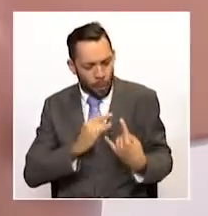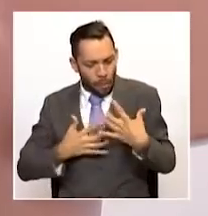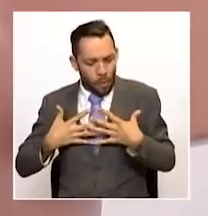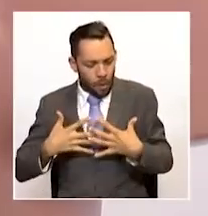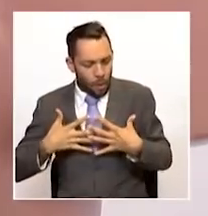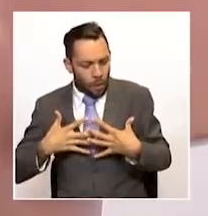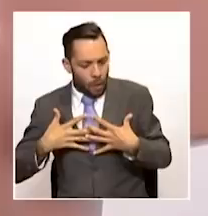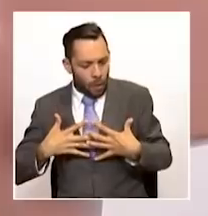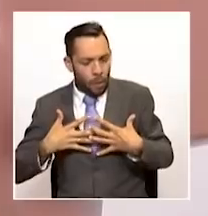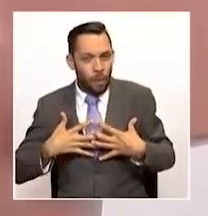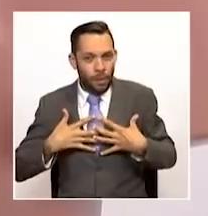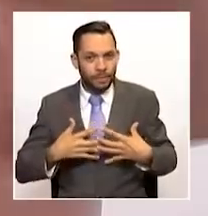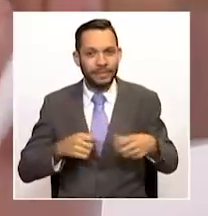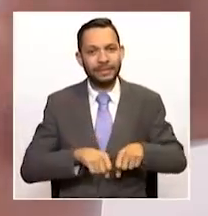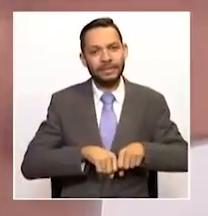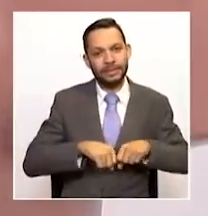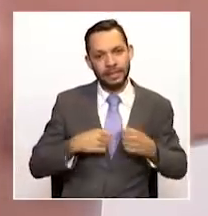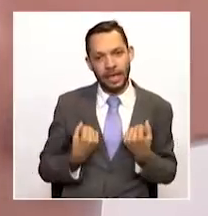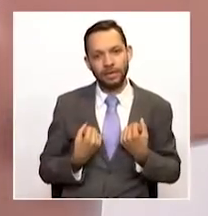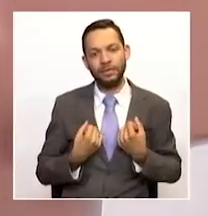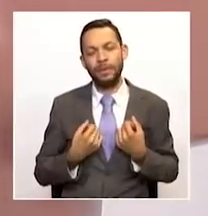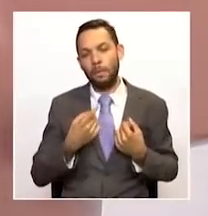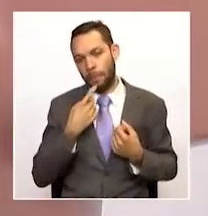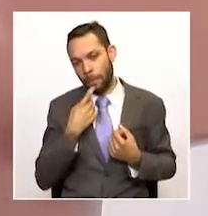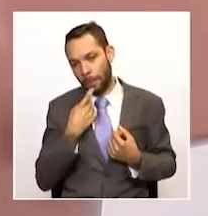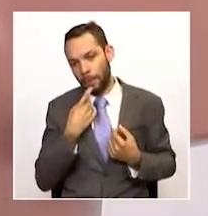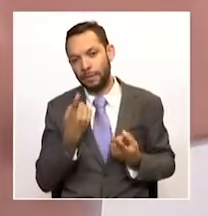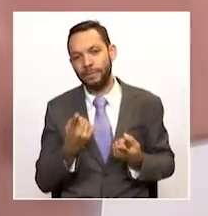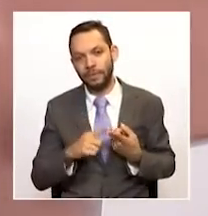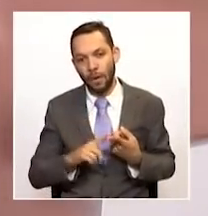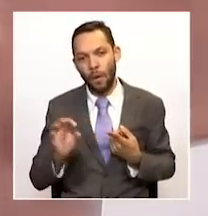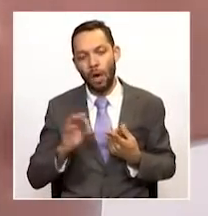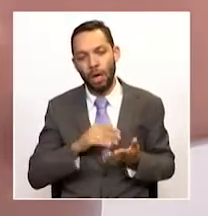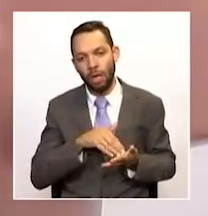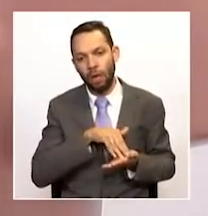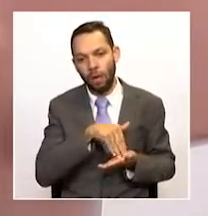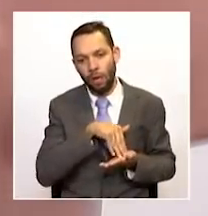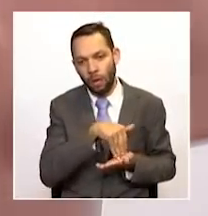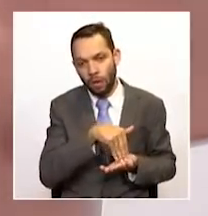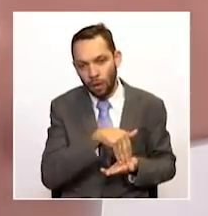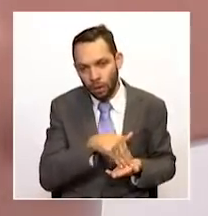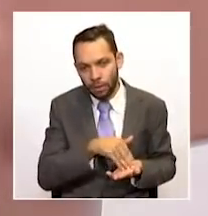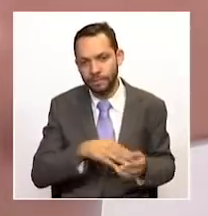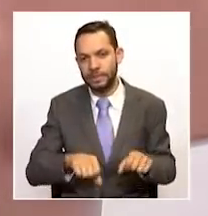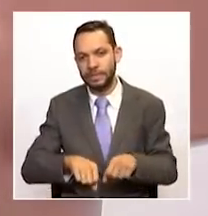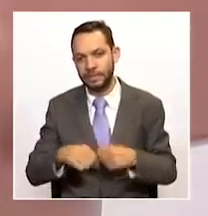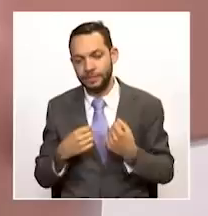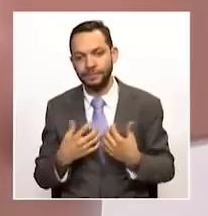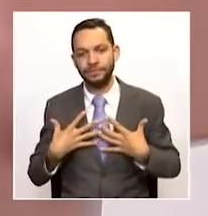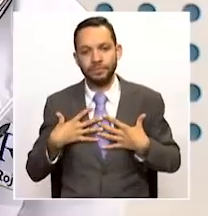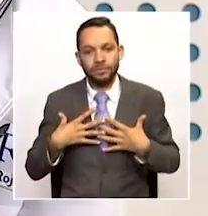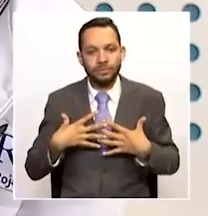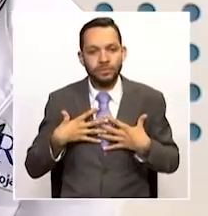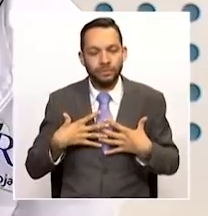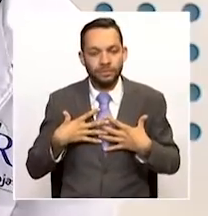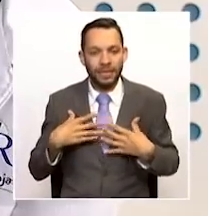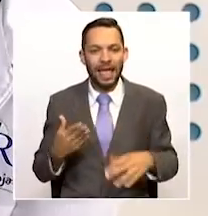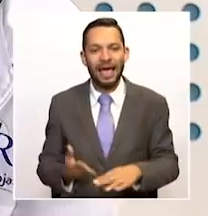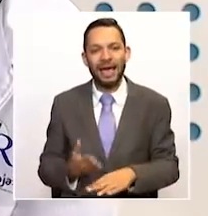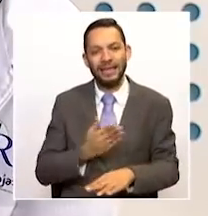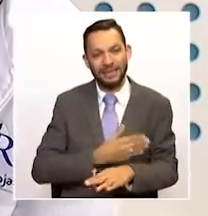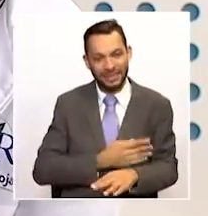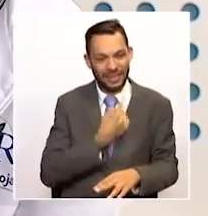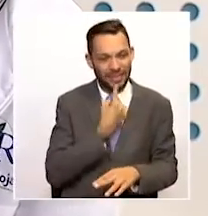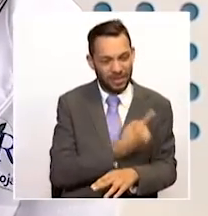arteria pulmonar porque pueden haber fallas porque pueden haber disfunciones como lo decían ahorita a los dos pacientes que fue por un problema